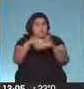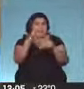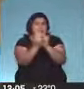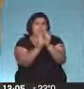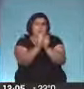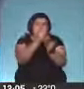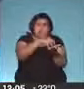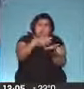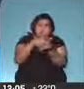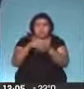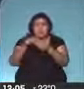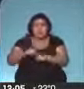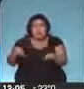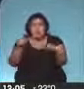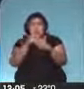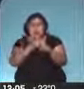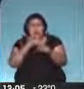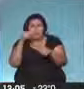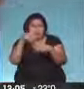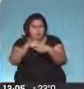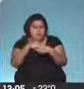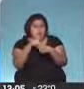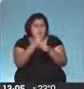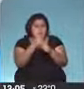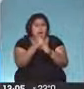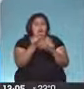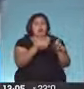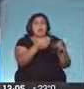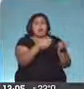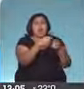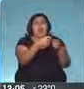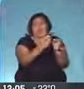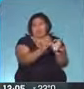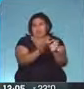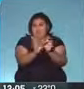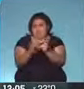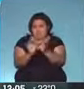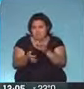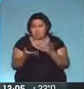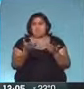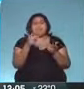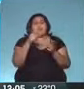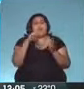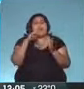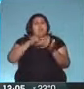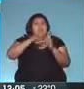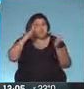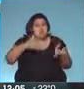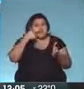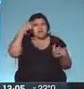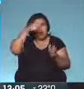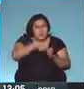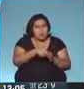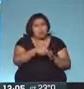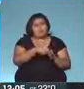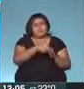en supermercados, en farmacias, en algunos negocios de cercanía, en estaciones de servicio.